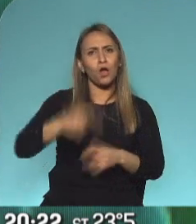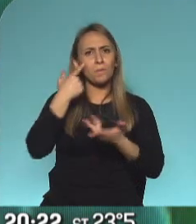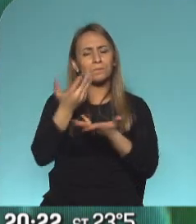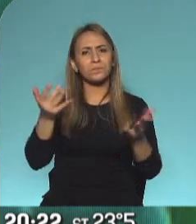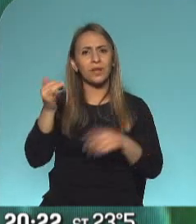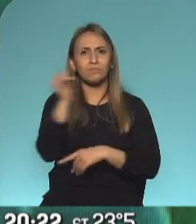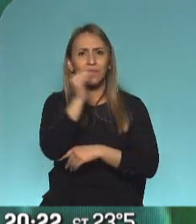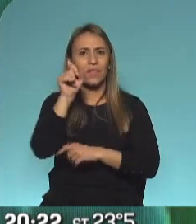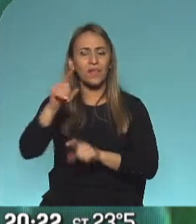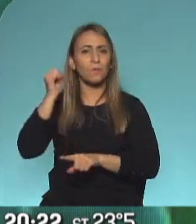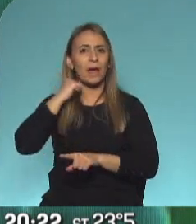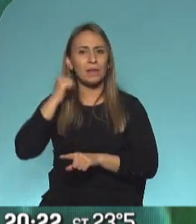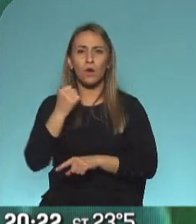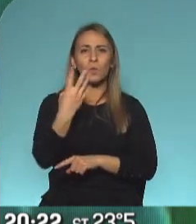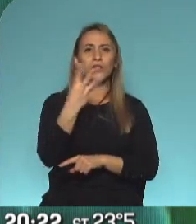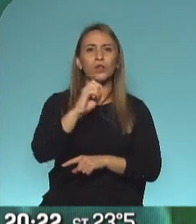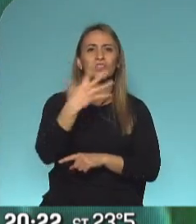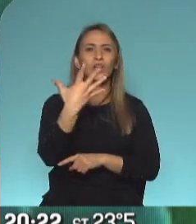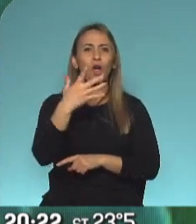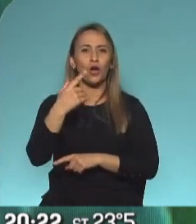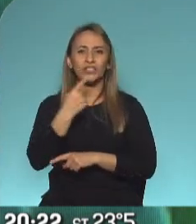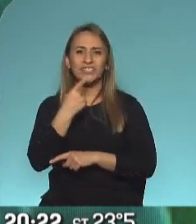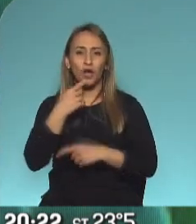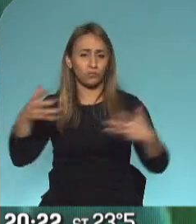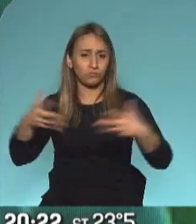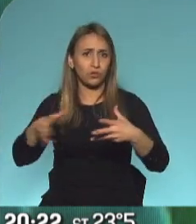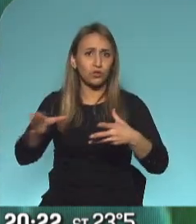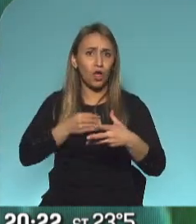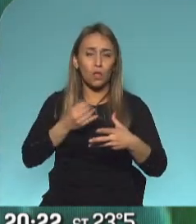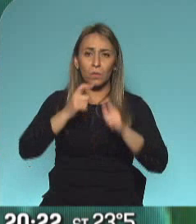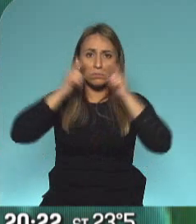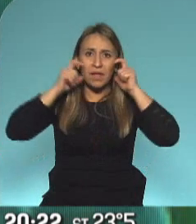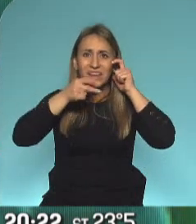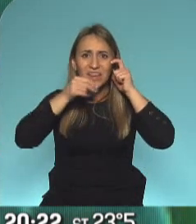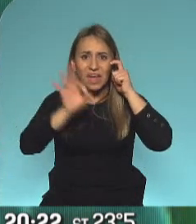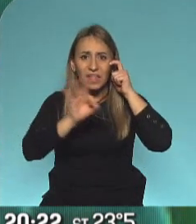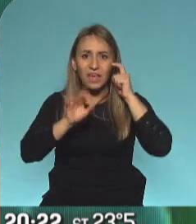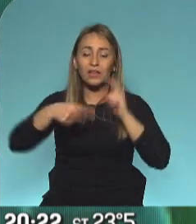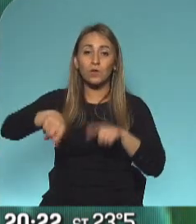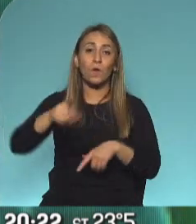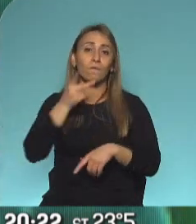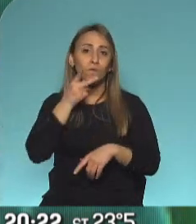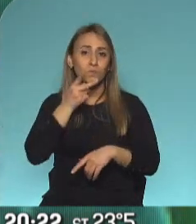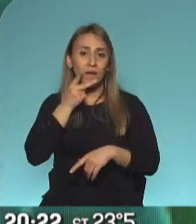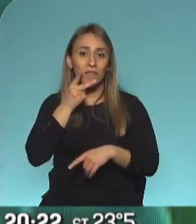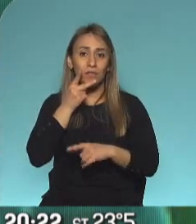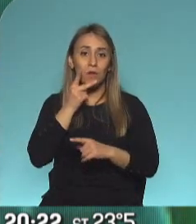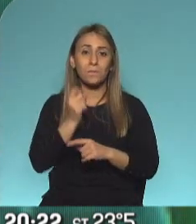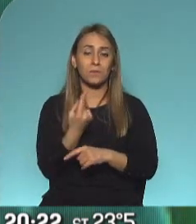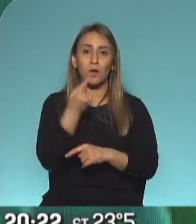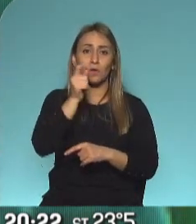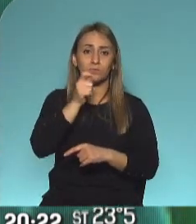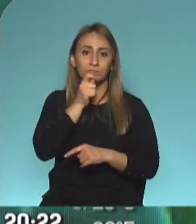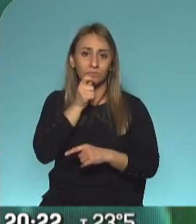había cuatro o cinco muchachos, todos sin barbijo, uh-huh, y fumando todos de una silla.